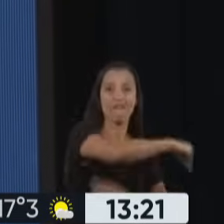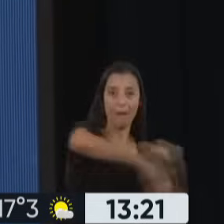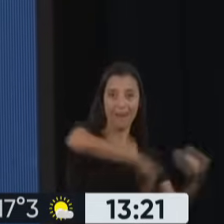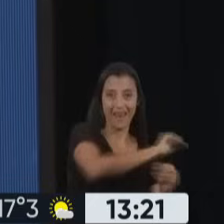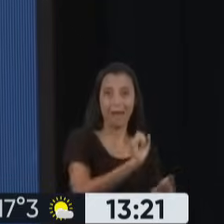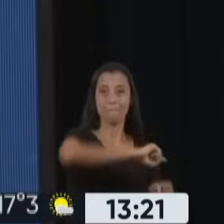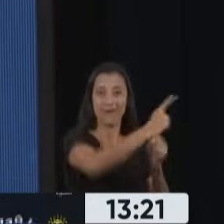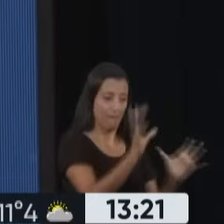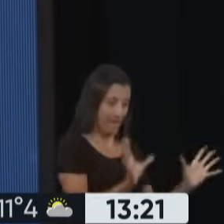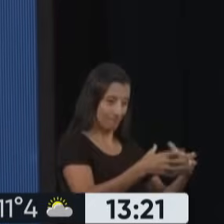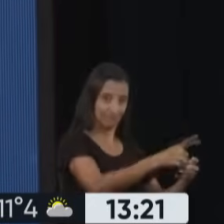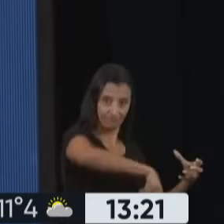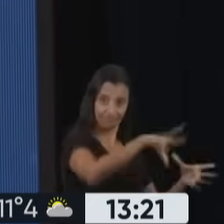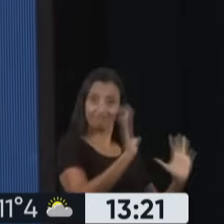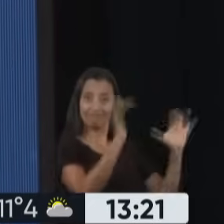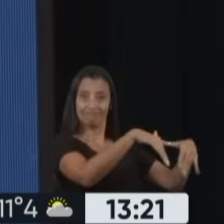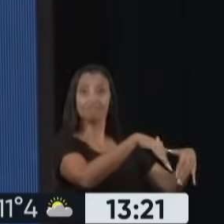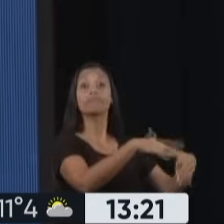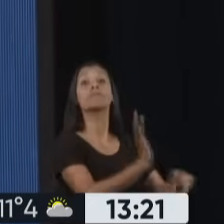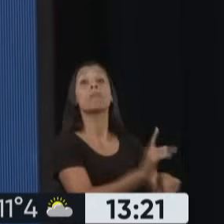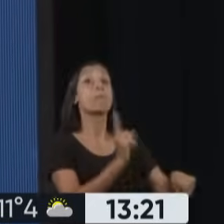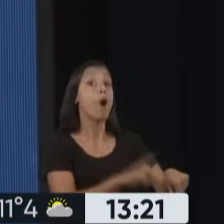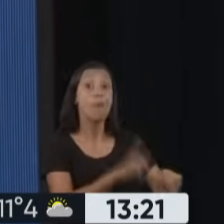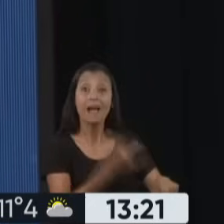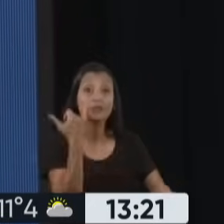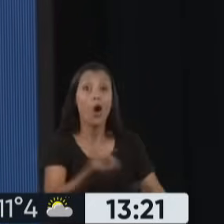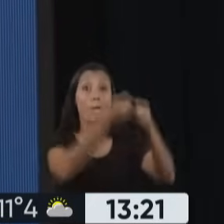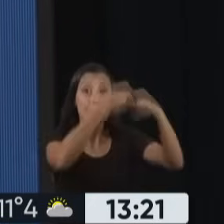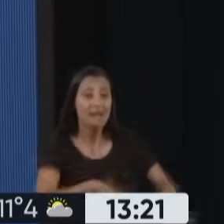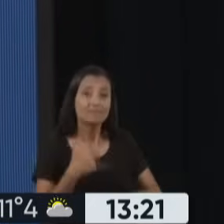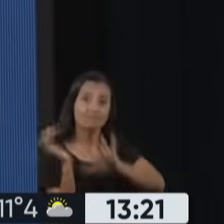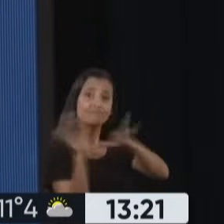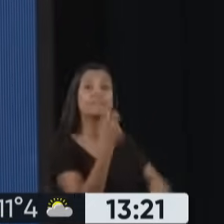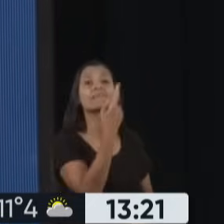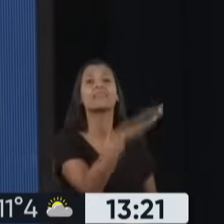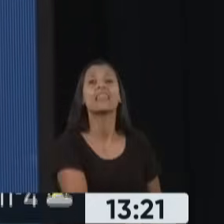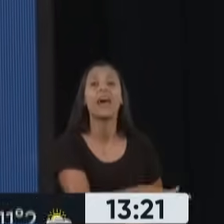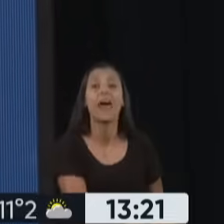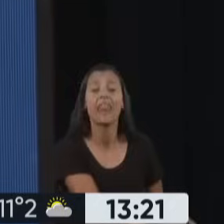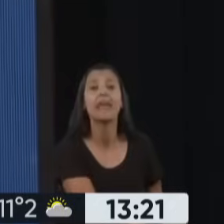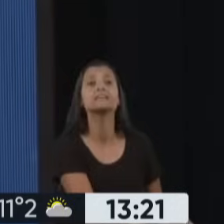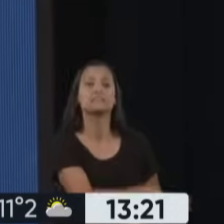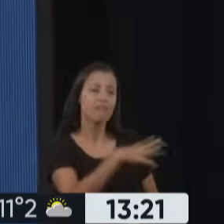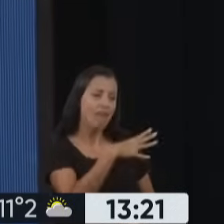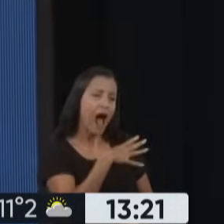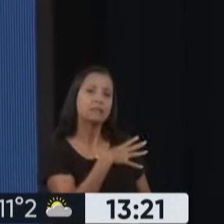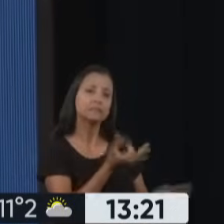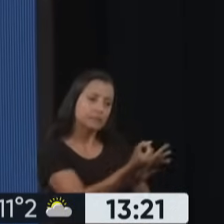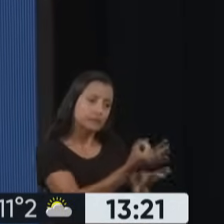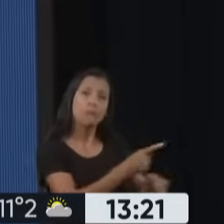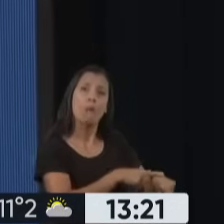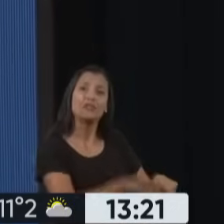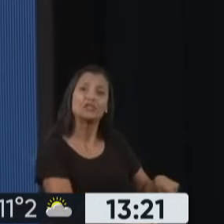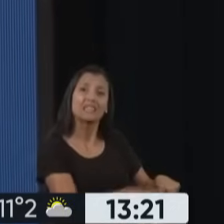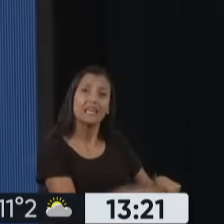digamos, básicamente para atajarlos cuando llegan, porque si el niño no forma su capacidad intelectual de